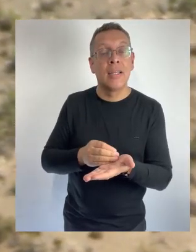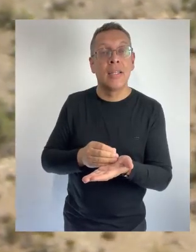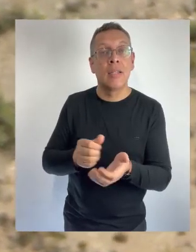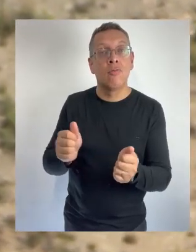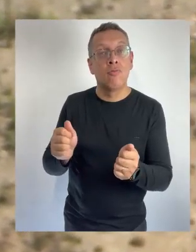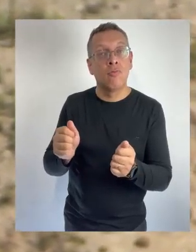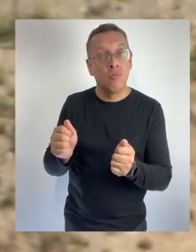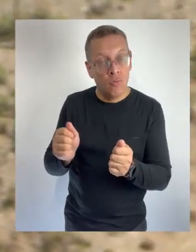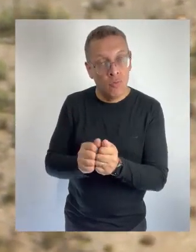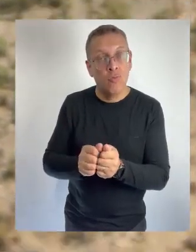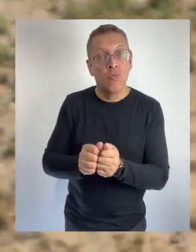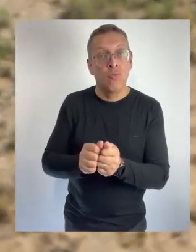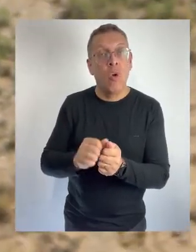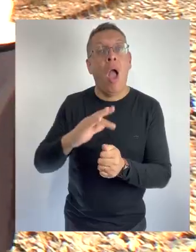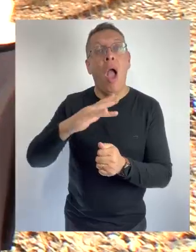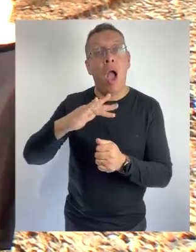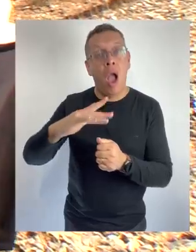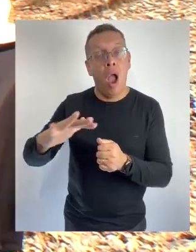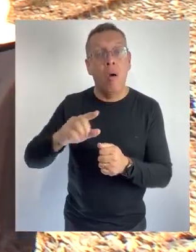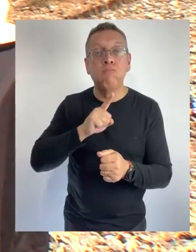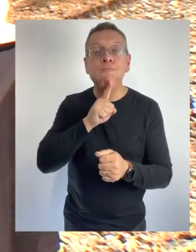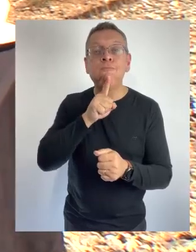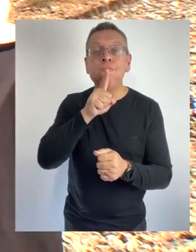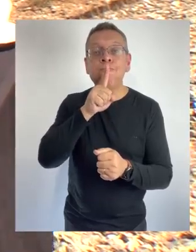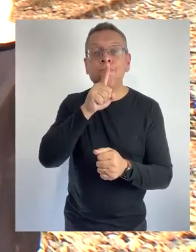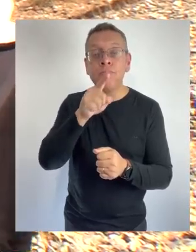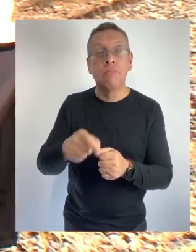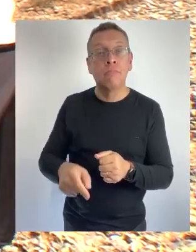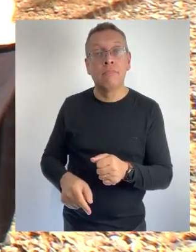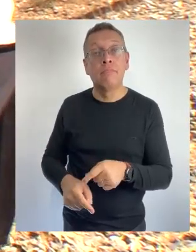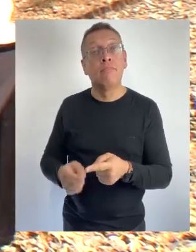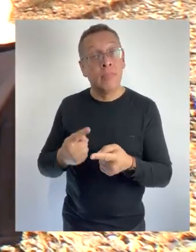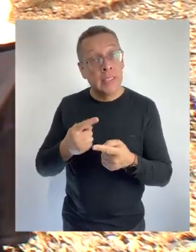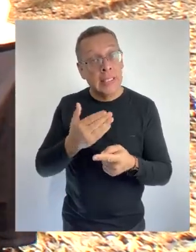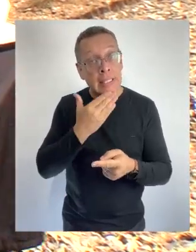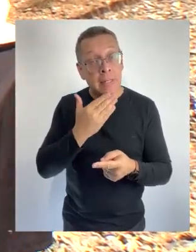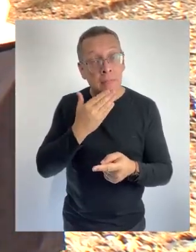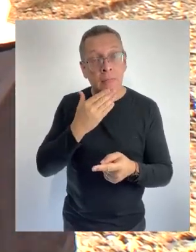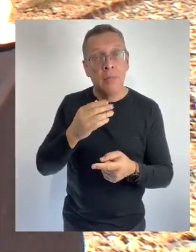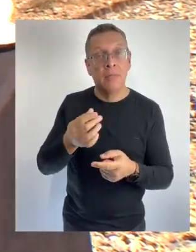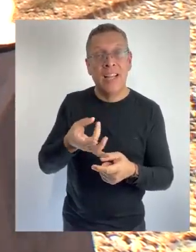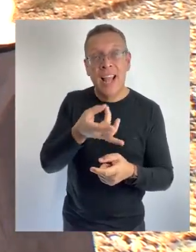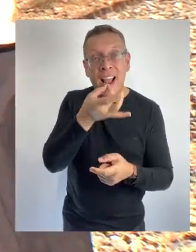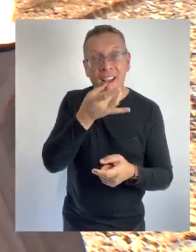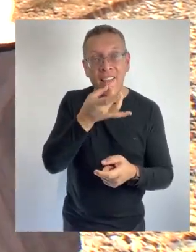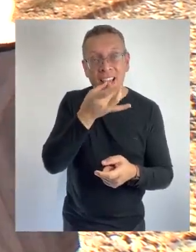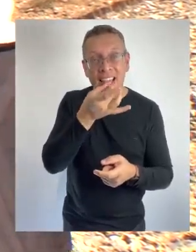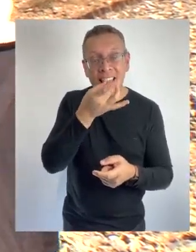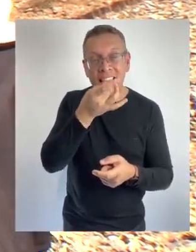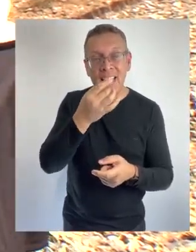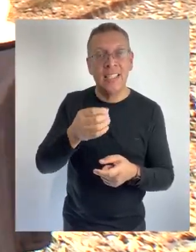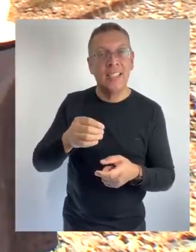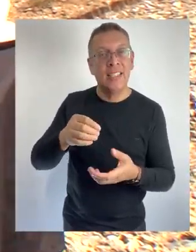Y cilantro. Ya, perfecto. Me gustó mucho este agua de Chiloé. Vamos a probar esto.